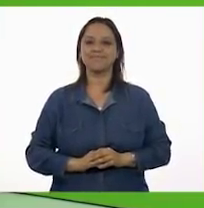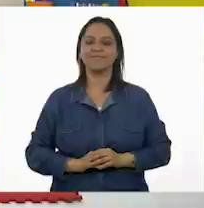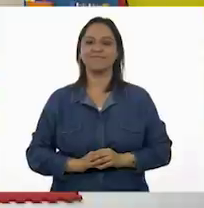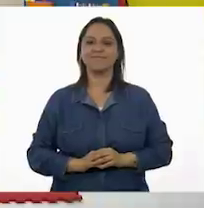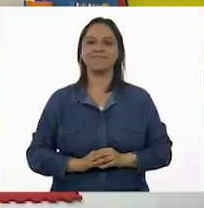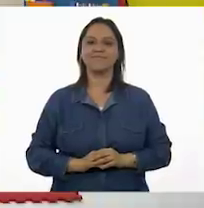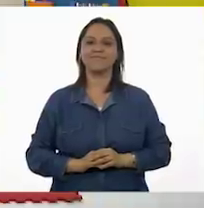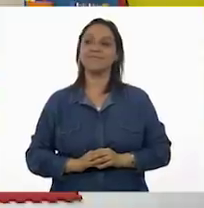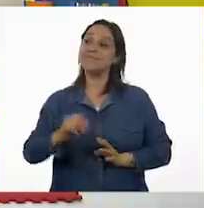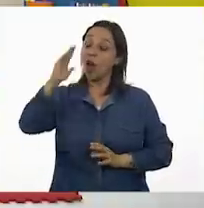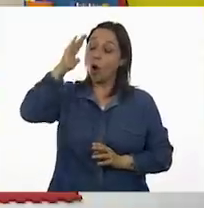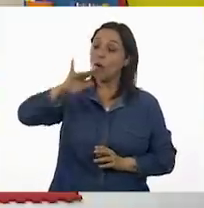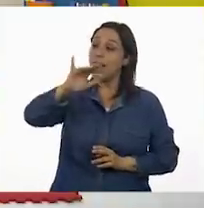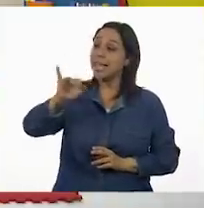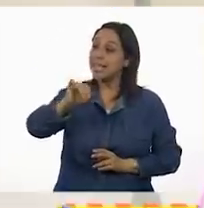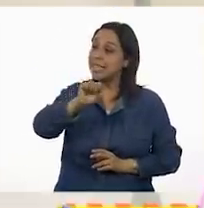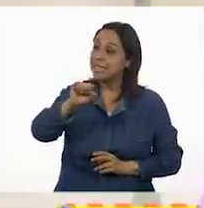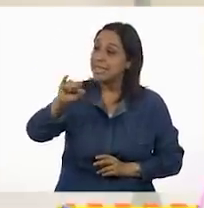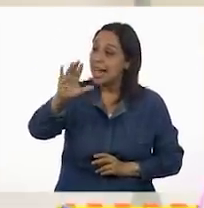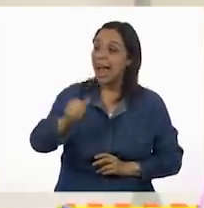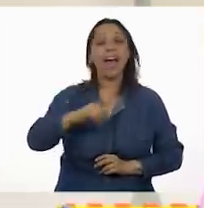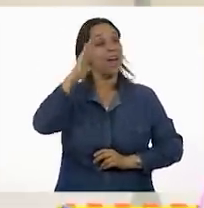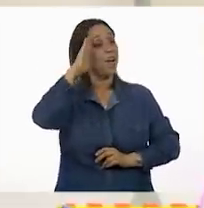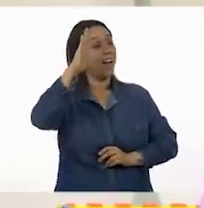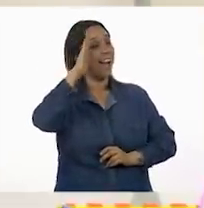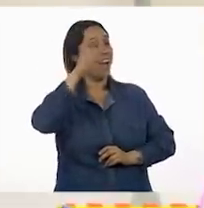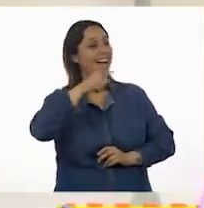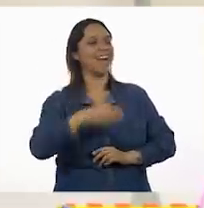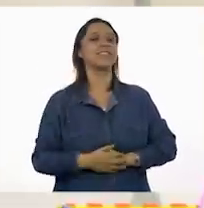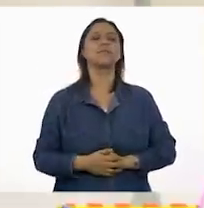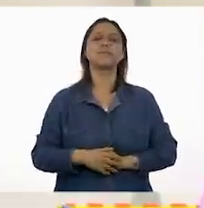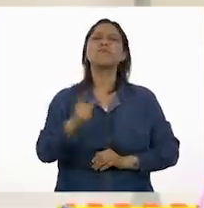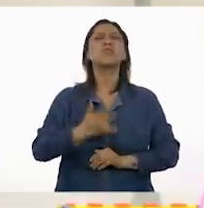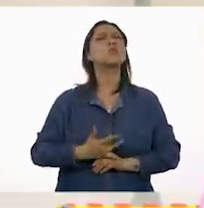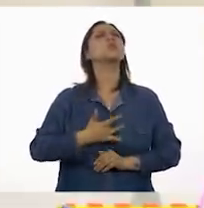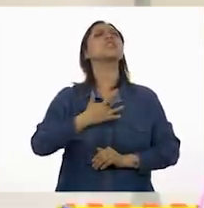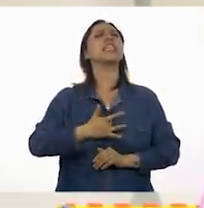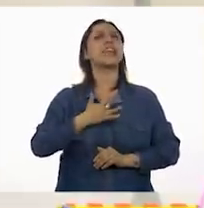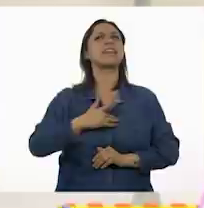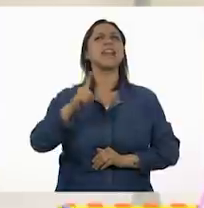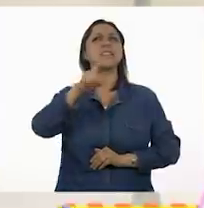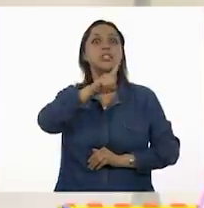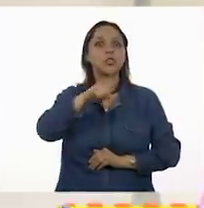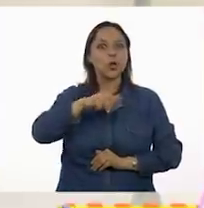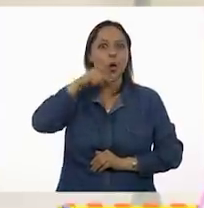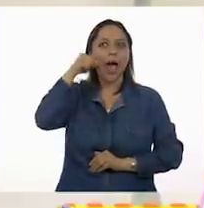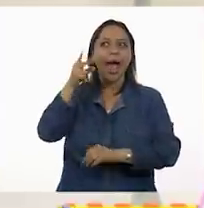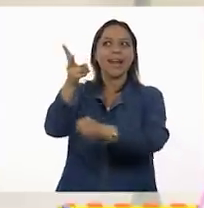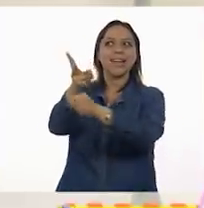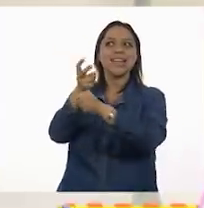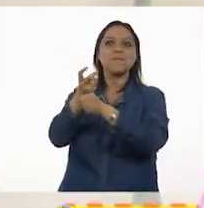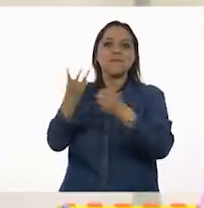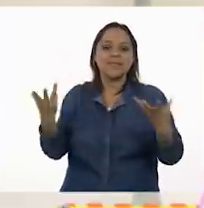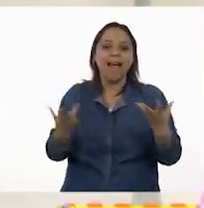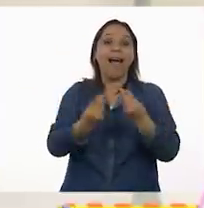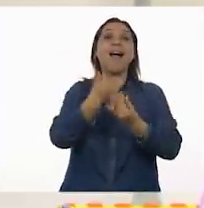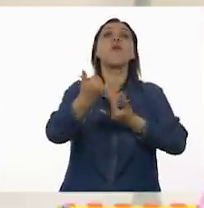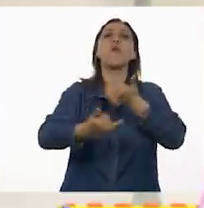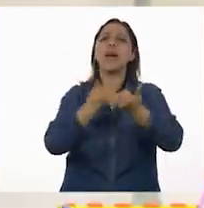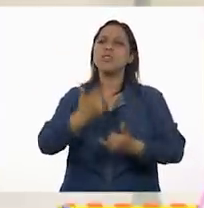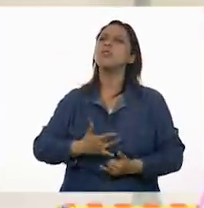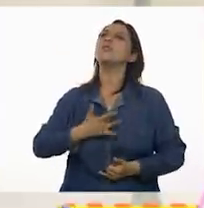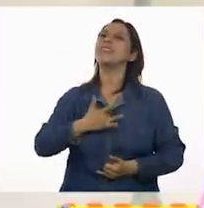¡Oh, ya! ¡Hola, Jessica! ¡Hola! Oye, ¿qué sientes cuando Sohar te invita a jugar?